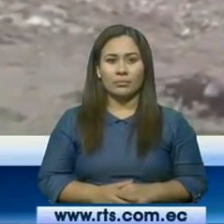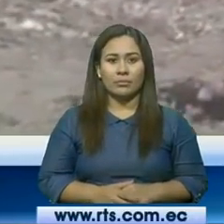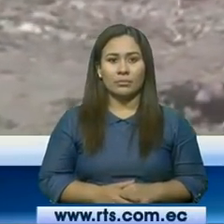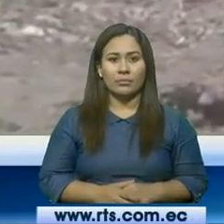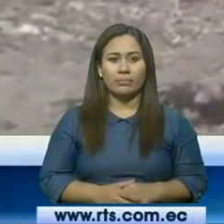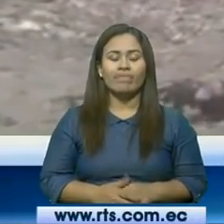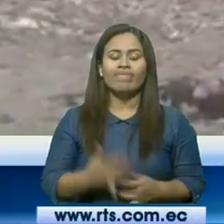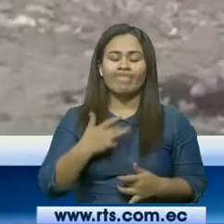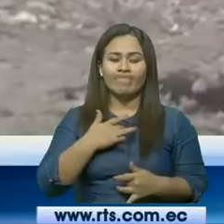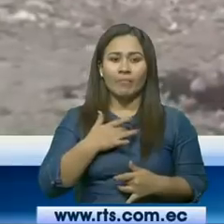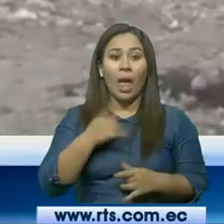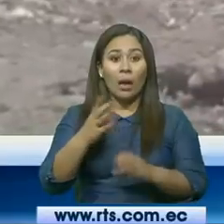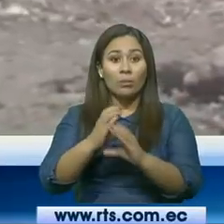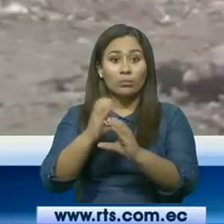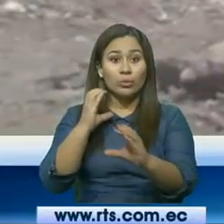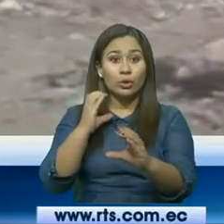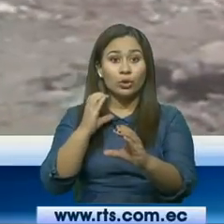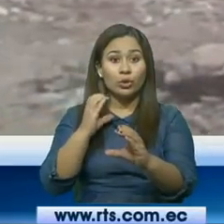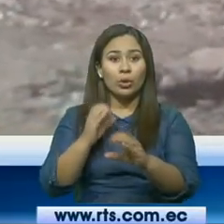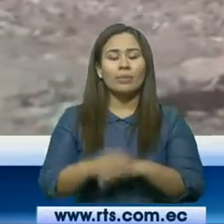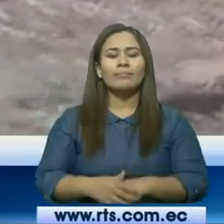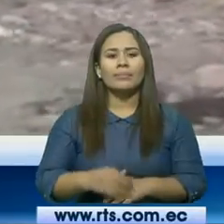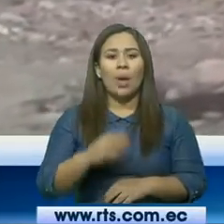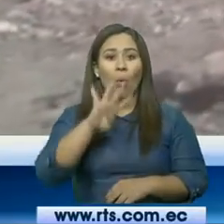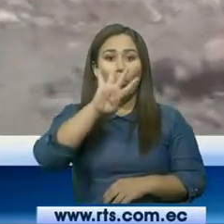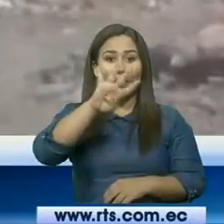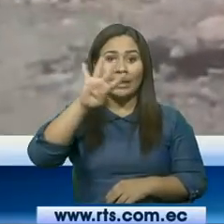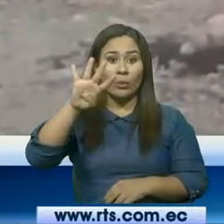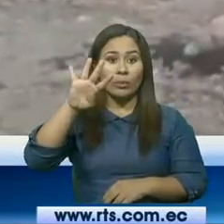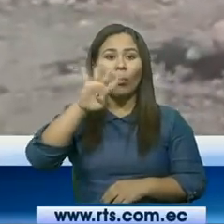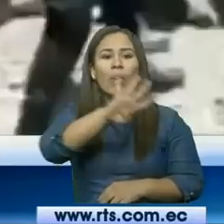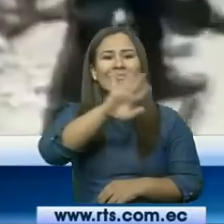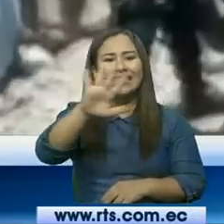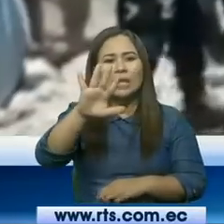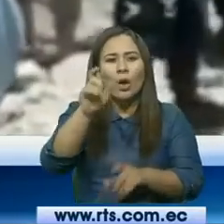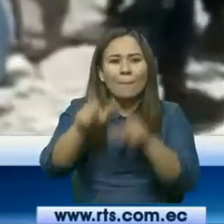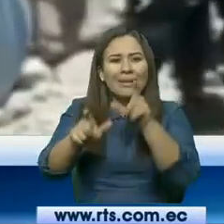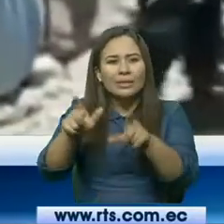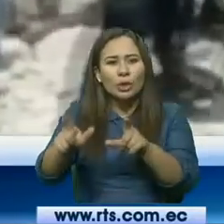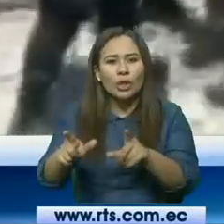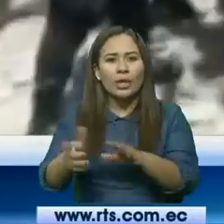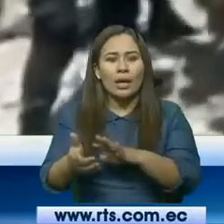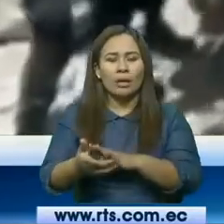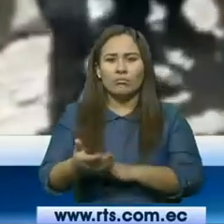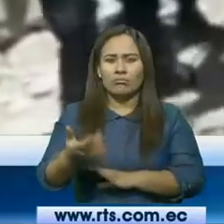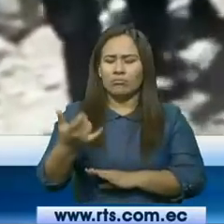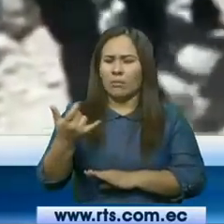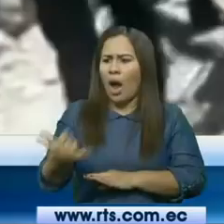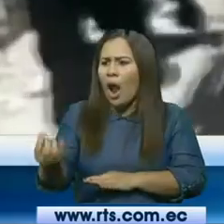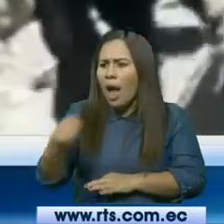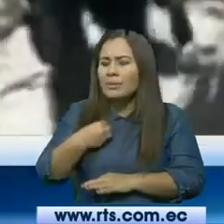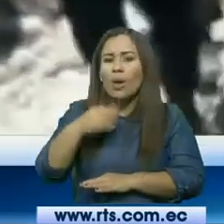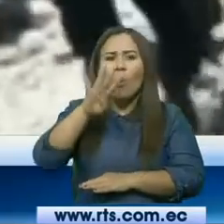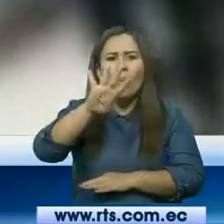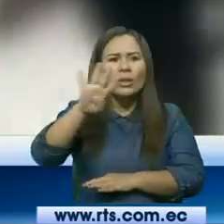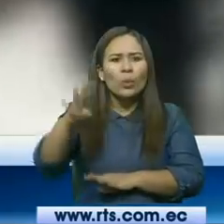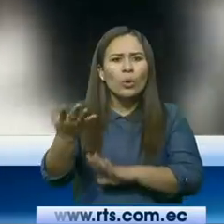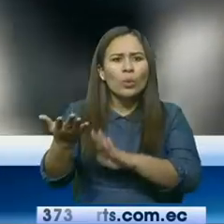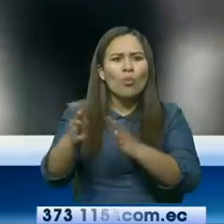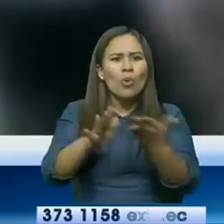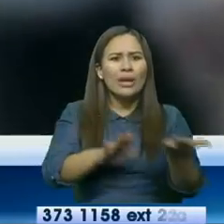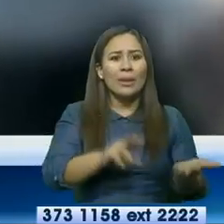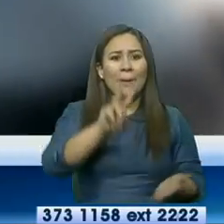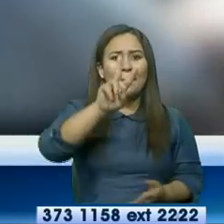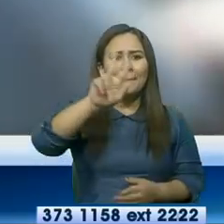pese a que en el bus sólo debían viajar 45 personas ya se contabilizan 44 muertos y 23